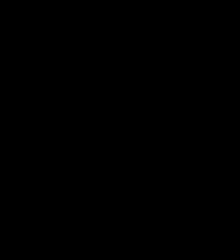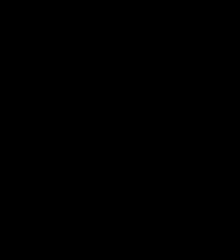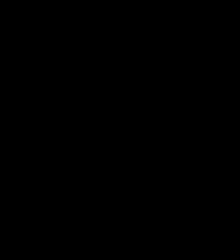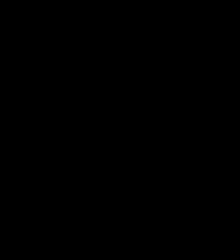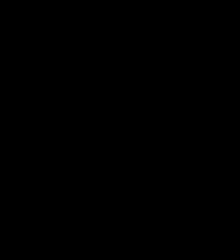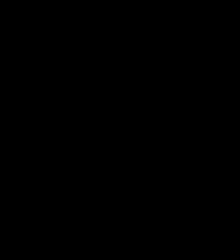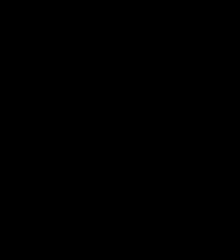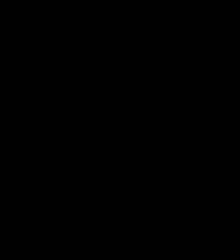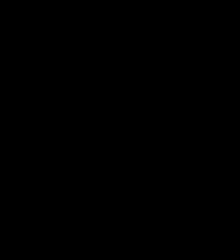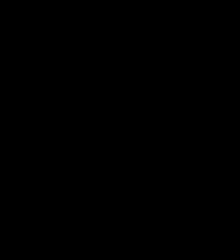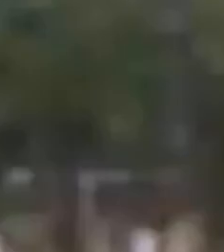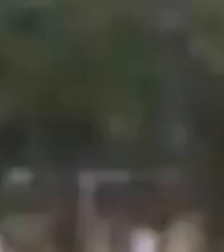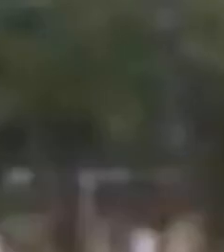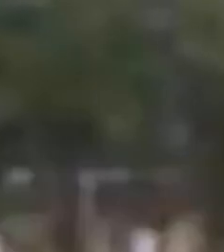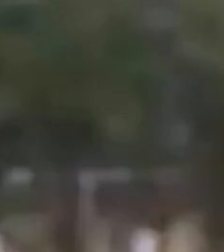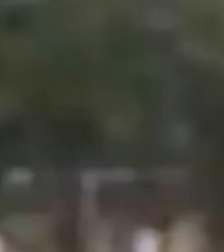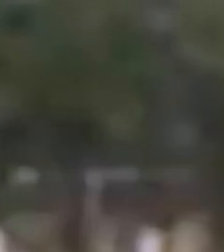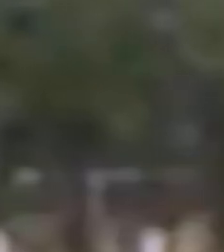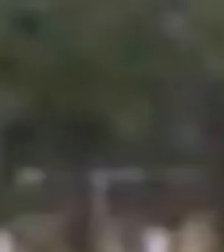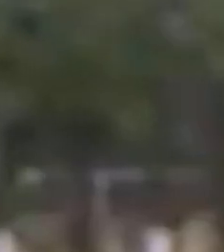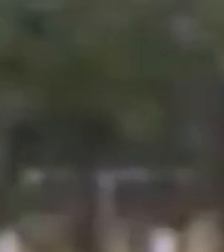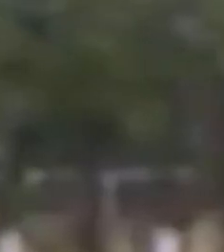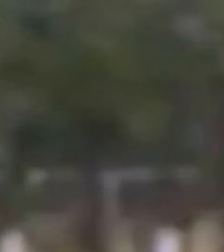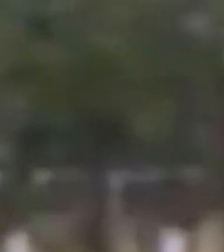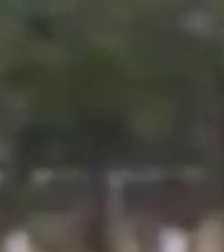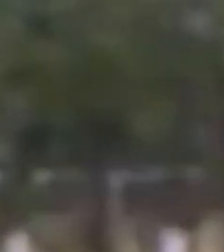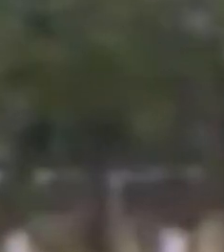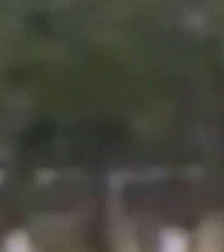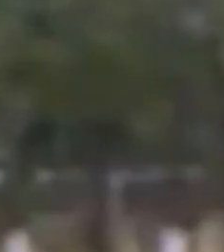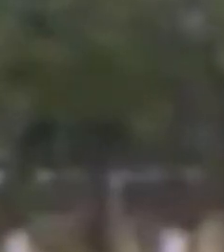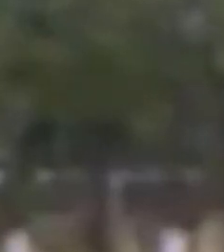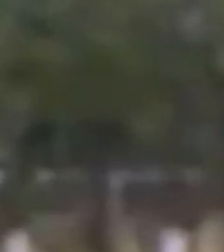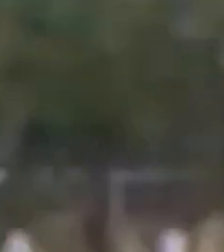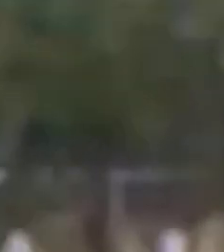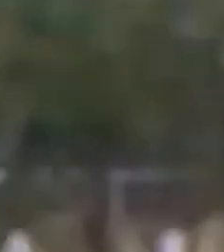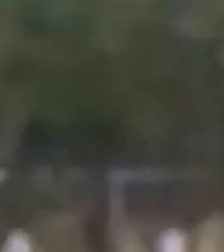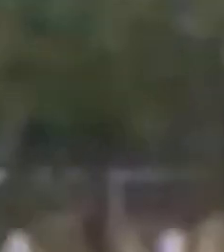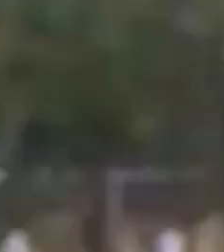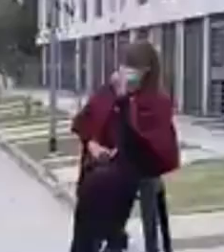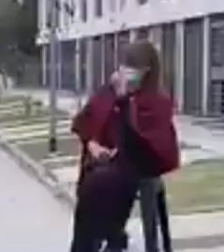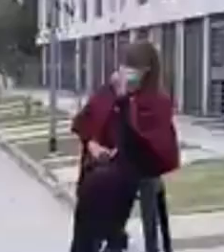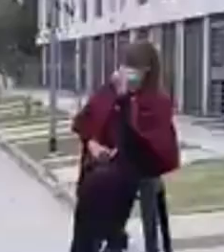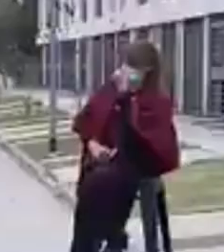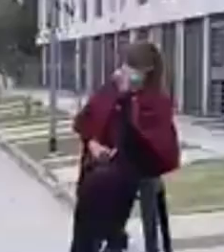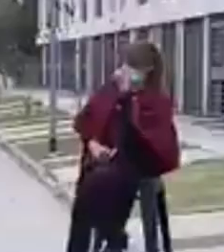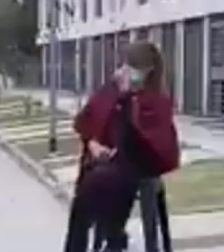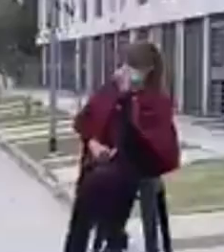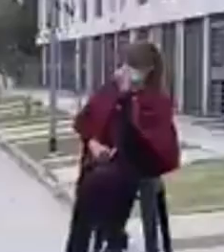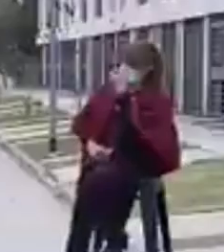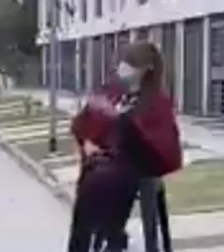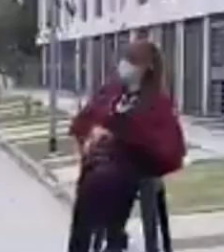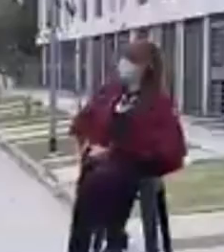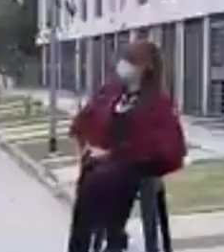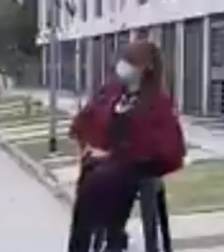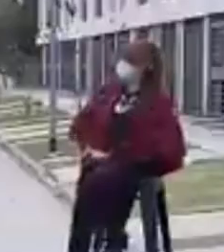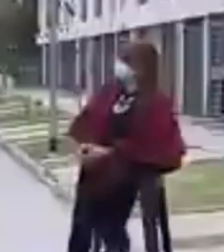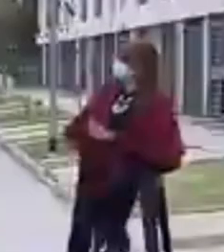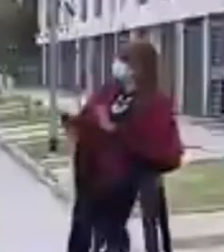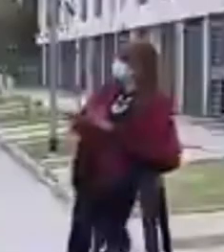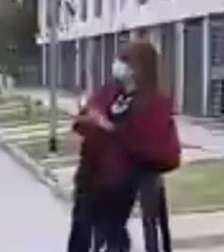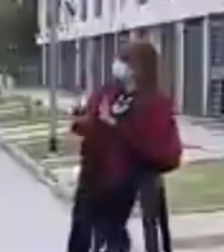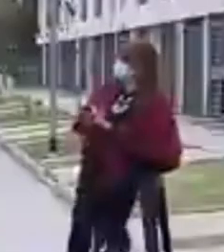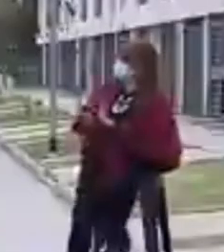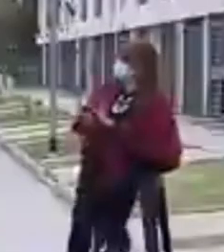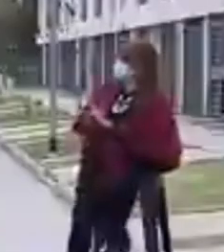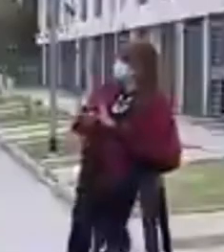seguir cantando. Los argentinos hoy pagan mucho menos tasa de interés y los abuelos y abuelas nuestras